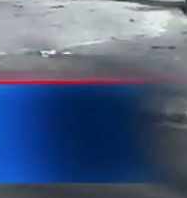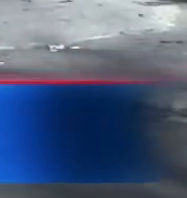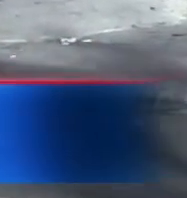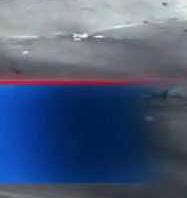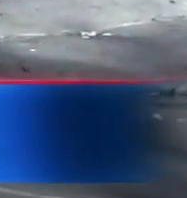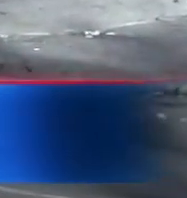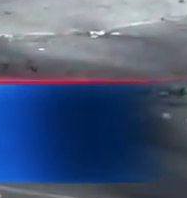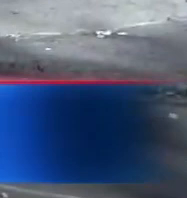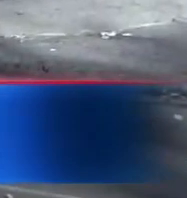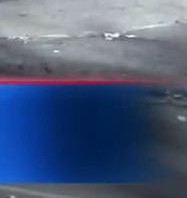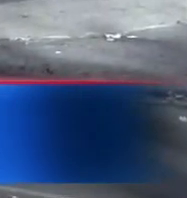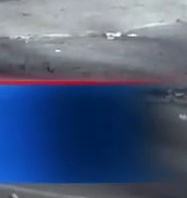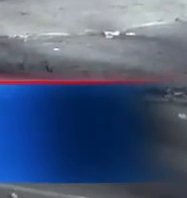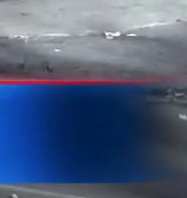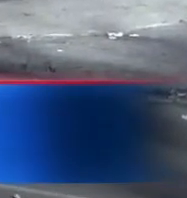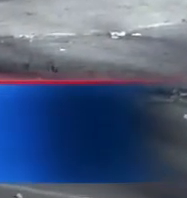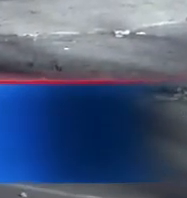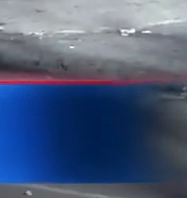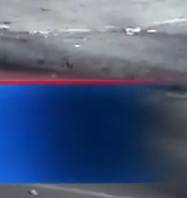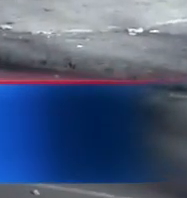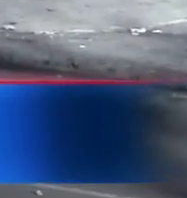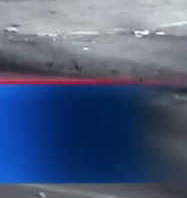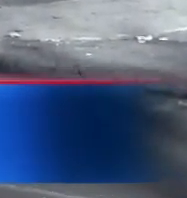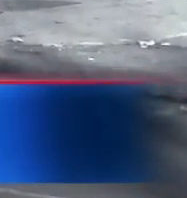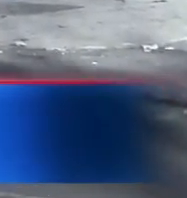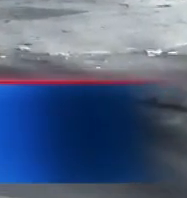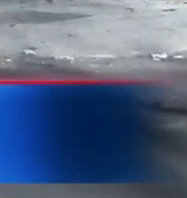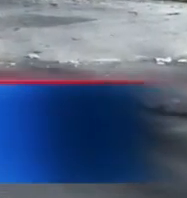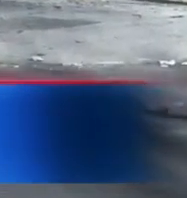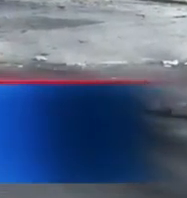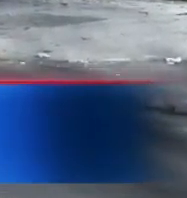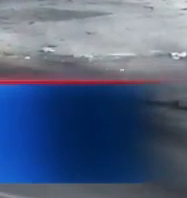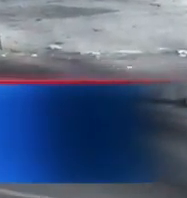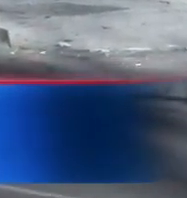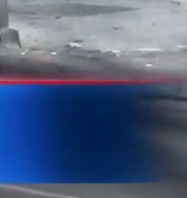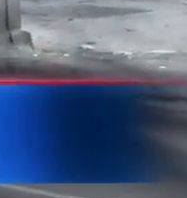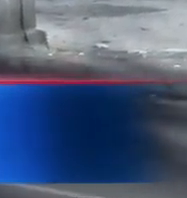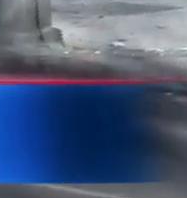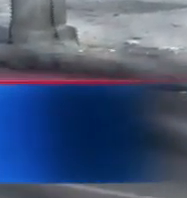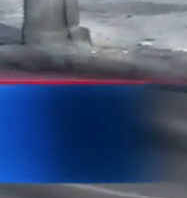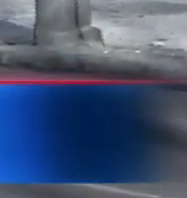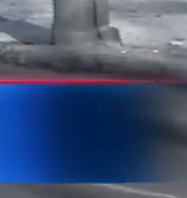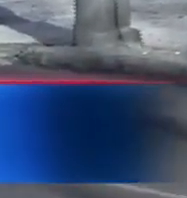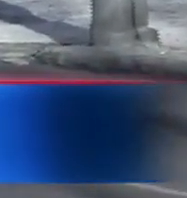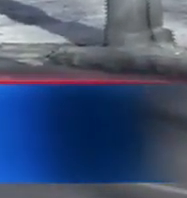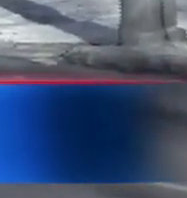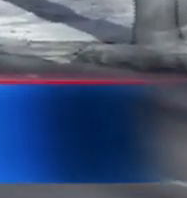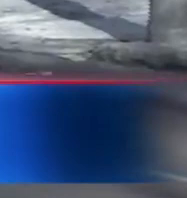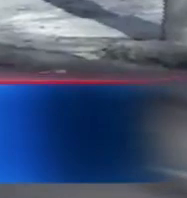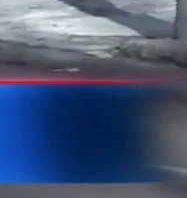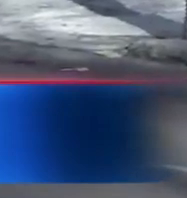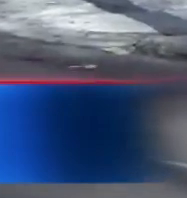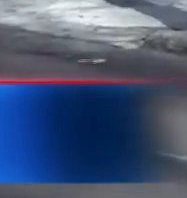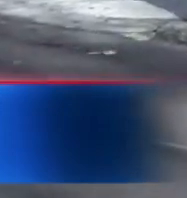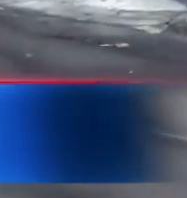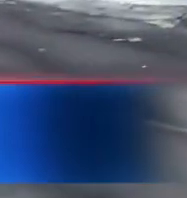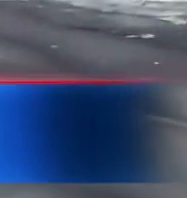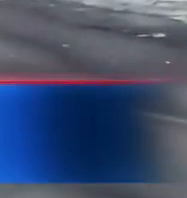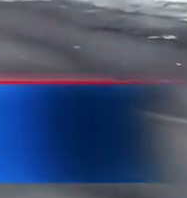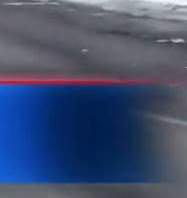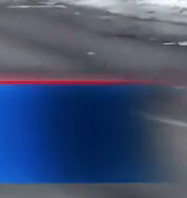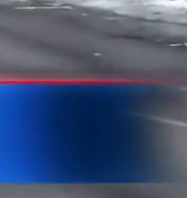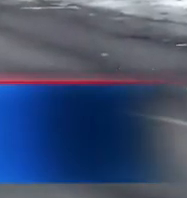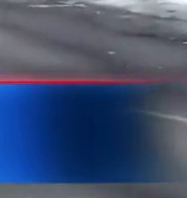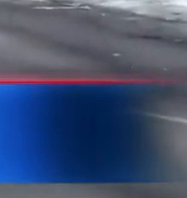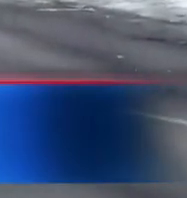se realizaban los peritajes, mientras que los detenidos en la unidad están en la unidad de flagrancia y presentan antecedentes penales por delitos como